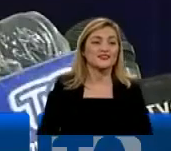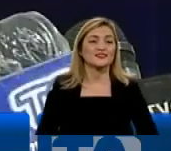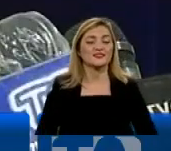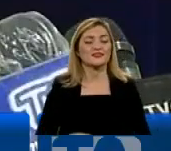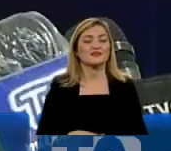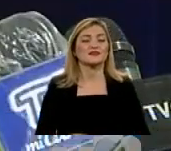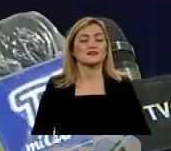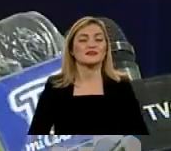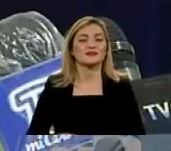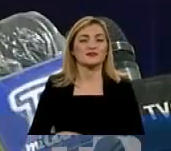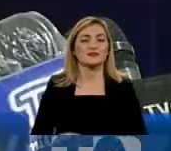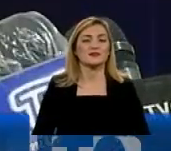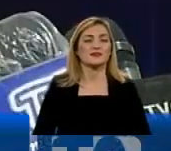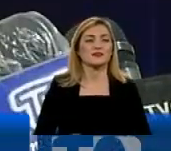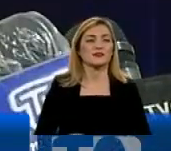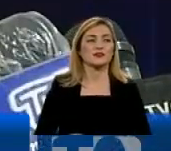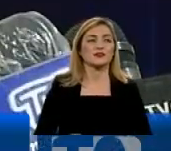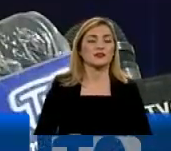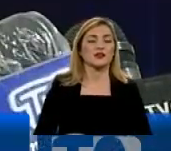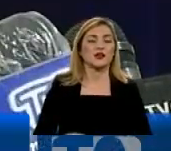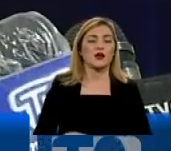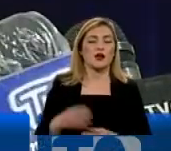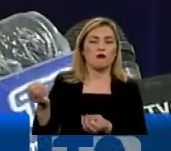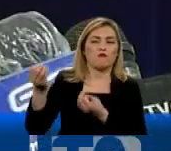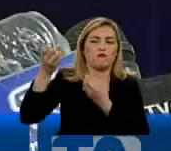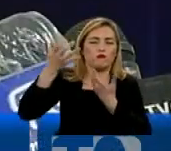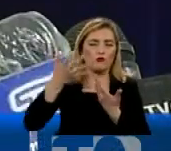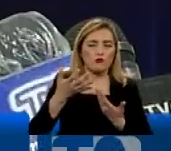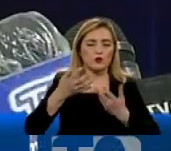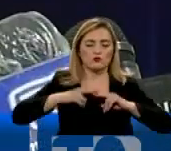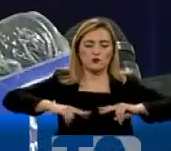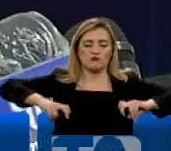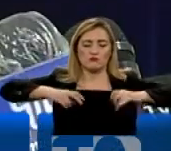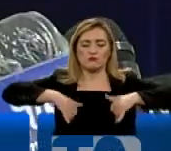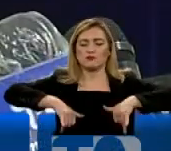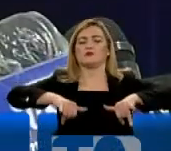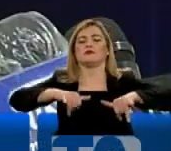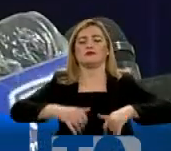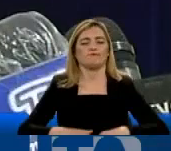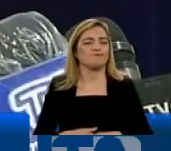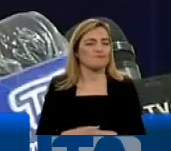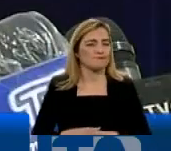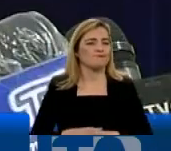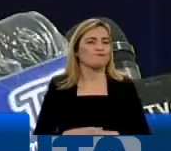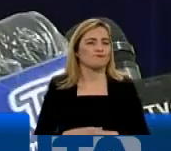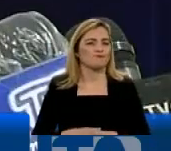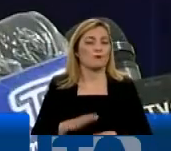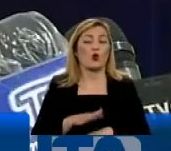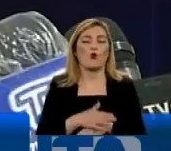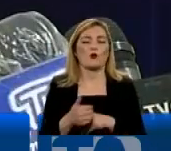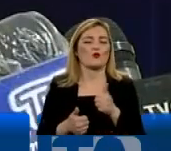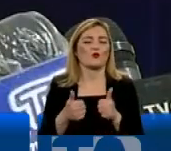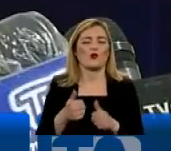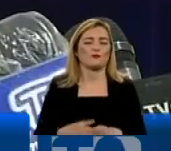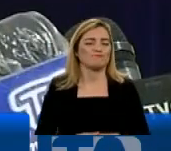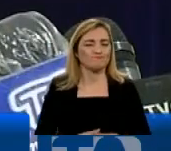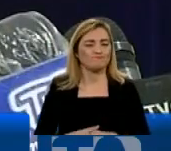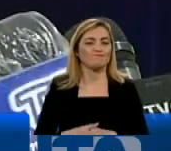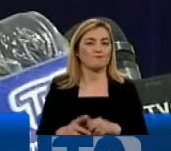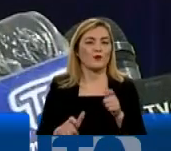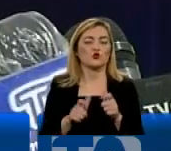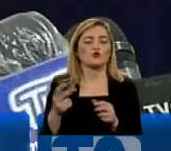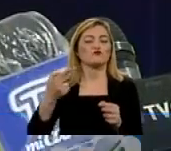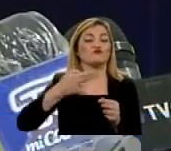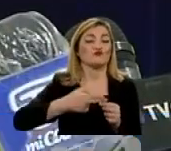de información de puertos y aeropuertos viene realizando las diferentes investigaciones para llegar a esclarecer cuáles son las personas